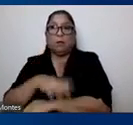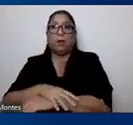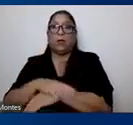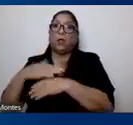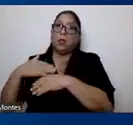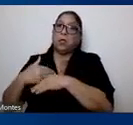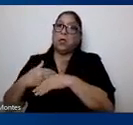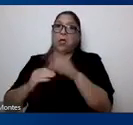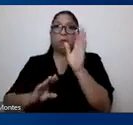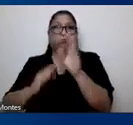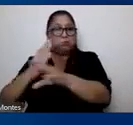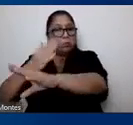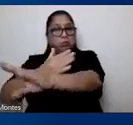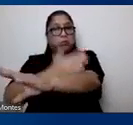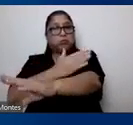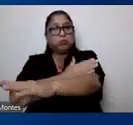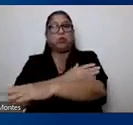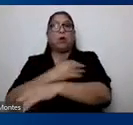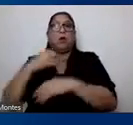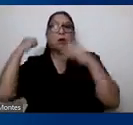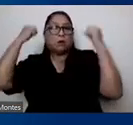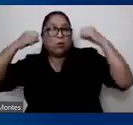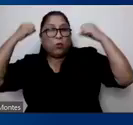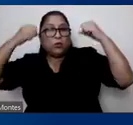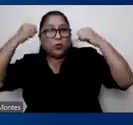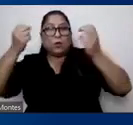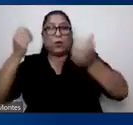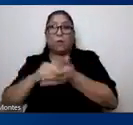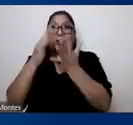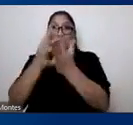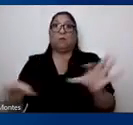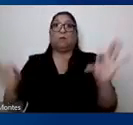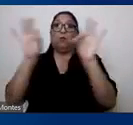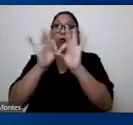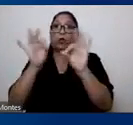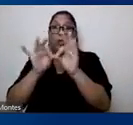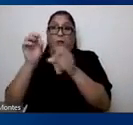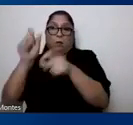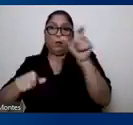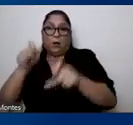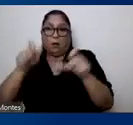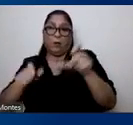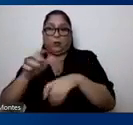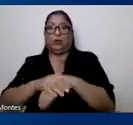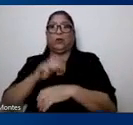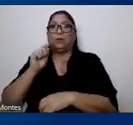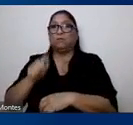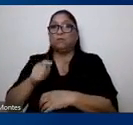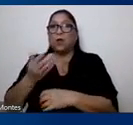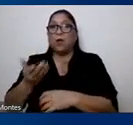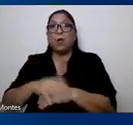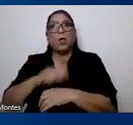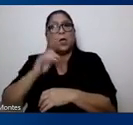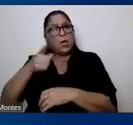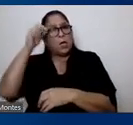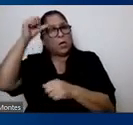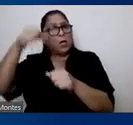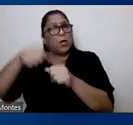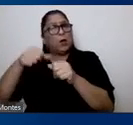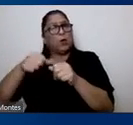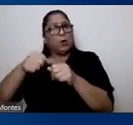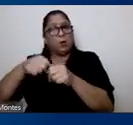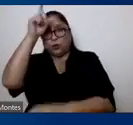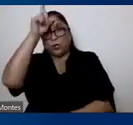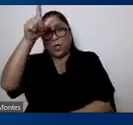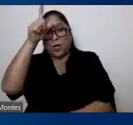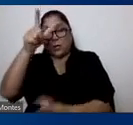desarrollo revolucionario más importante de la humanidad, que era la Revolución China. Recordemos que el líder de la